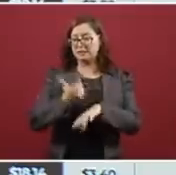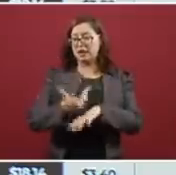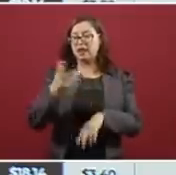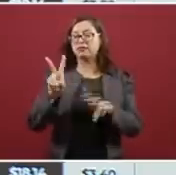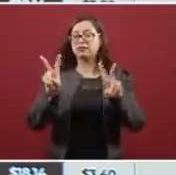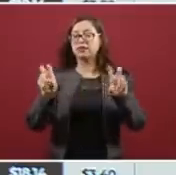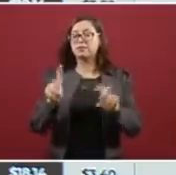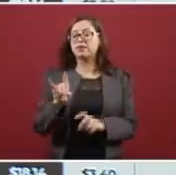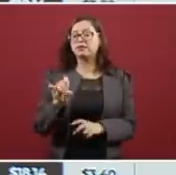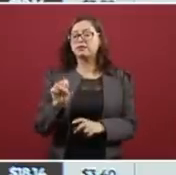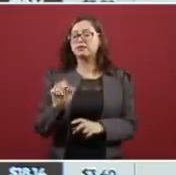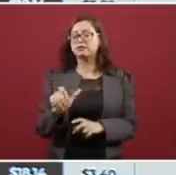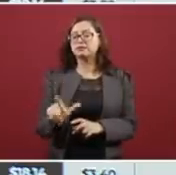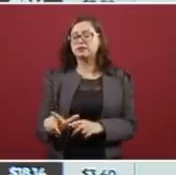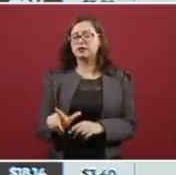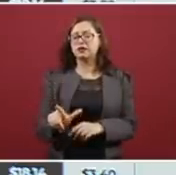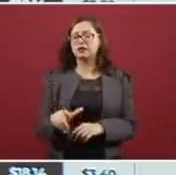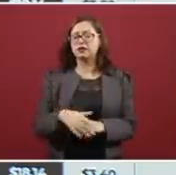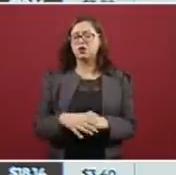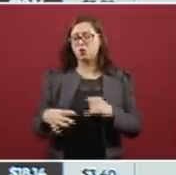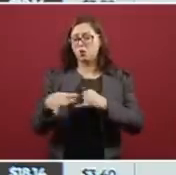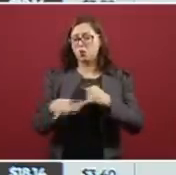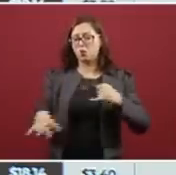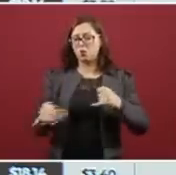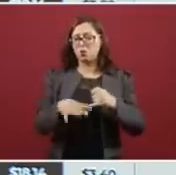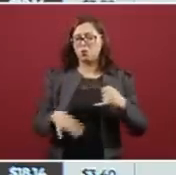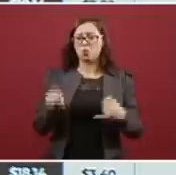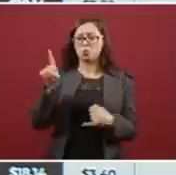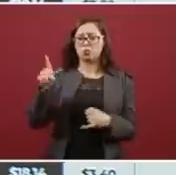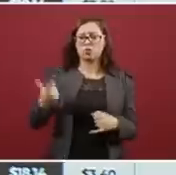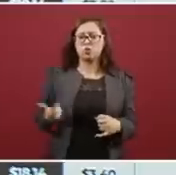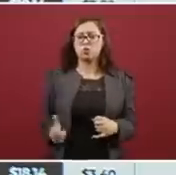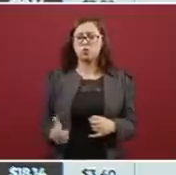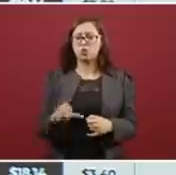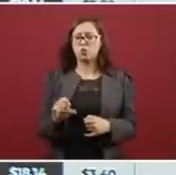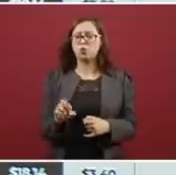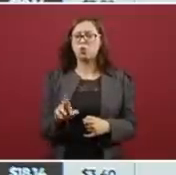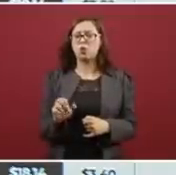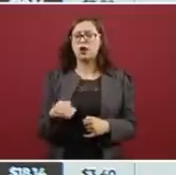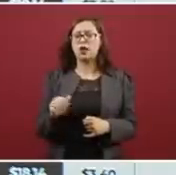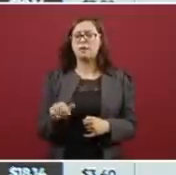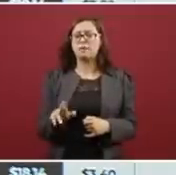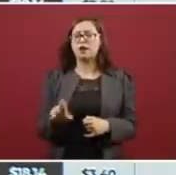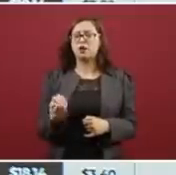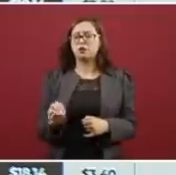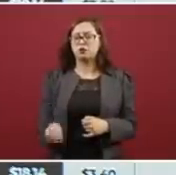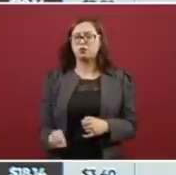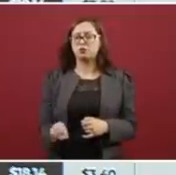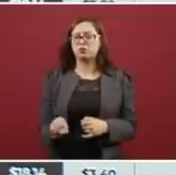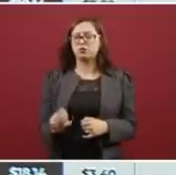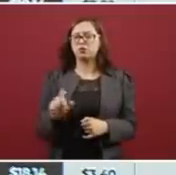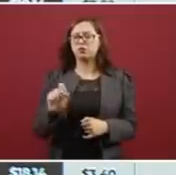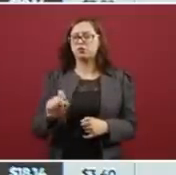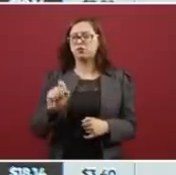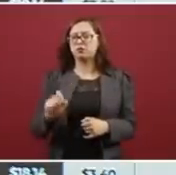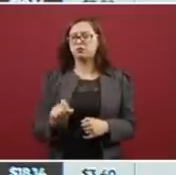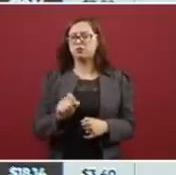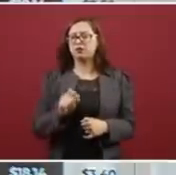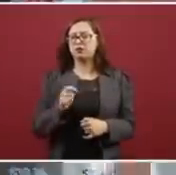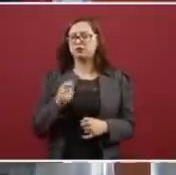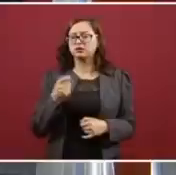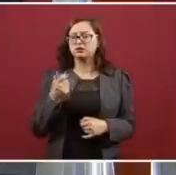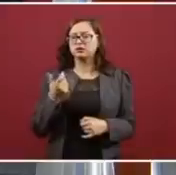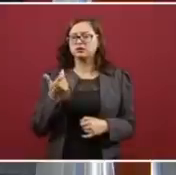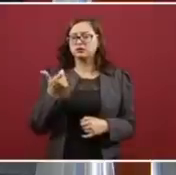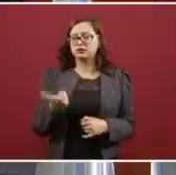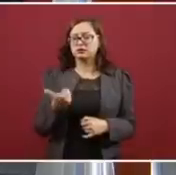diesel la del décimo lugar lo tiene cuerámaro guanajuato con 22 pesos 25 centavos precio al público tres pesos